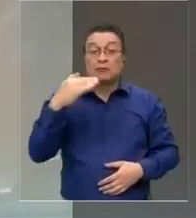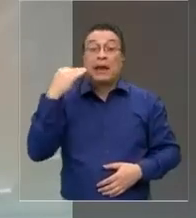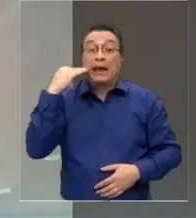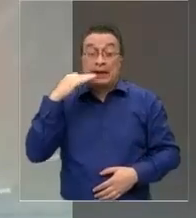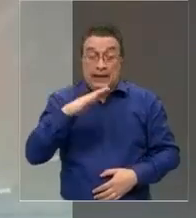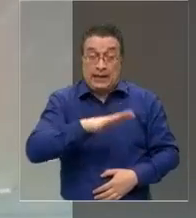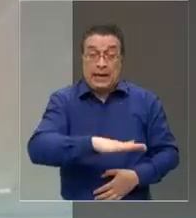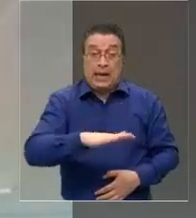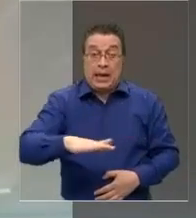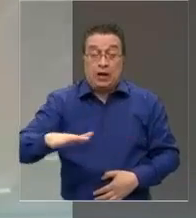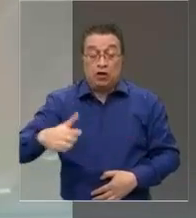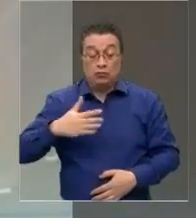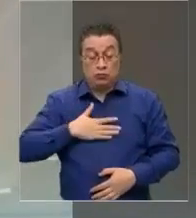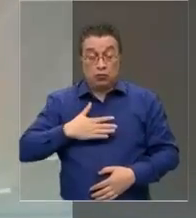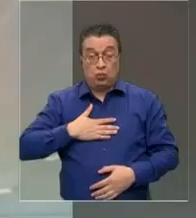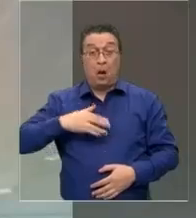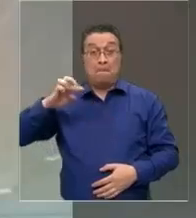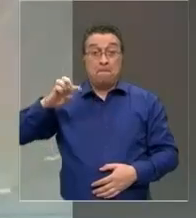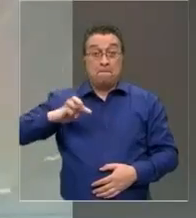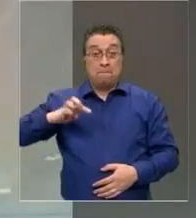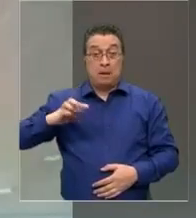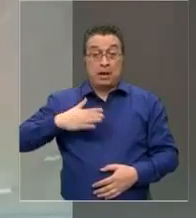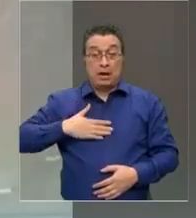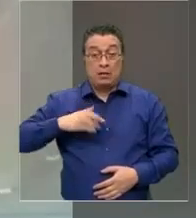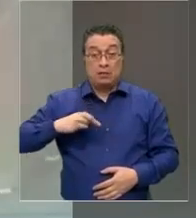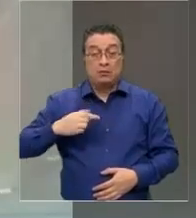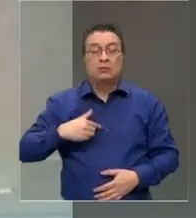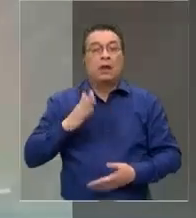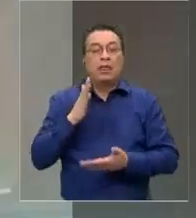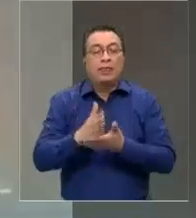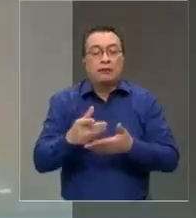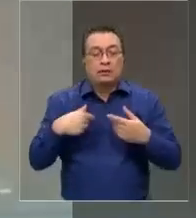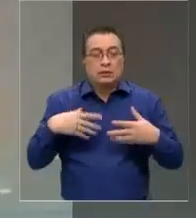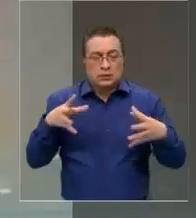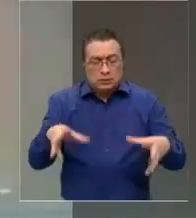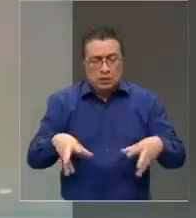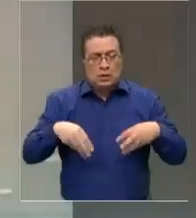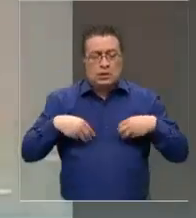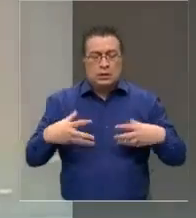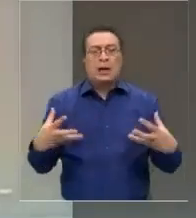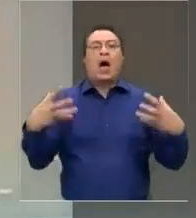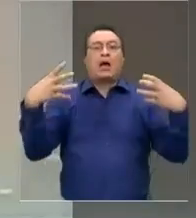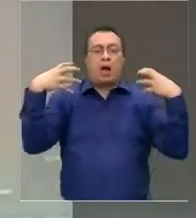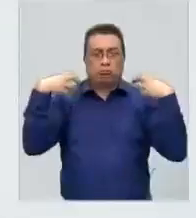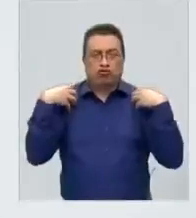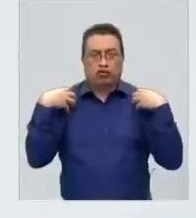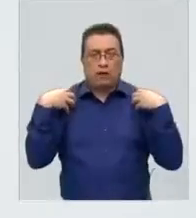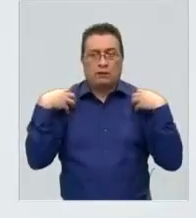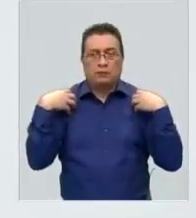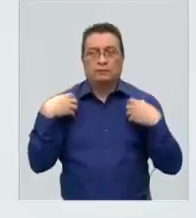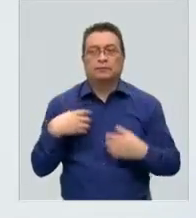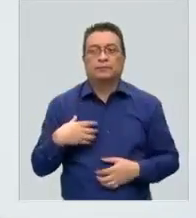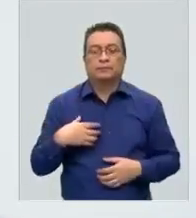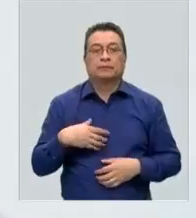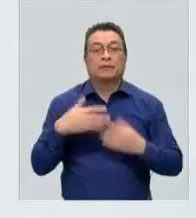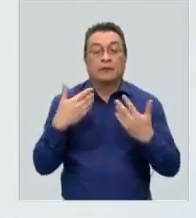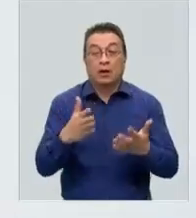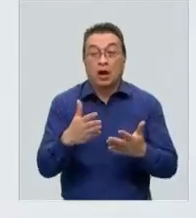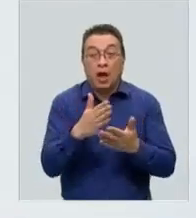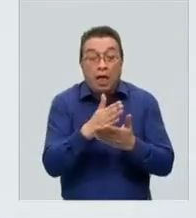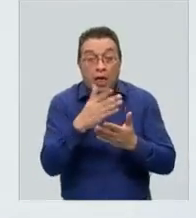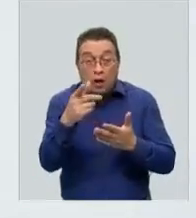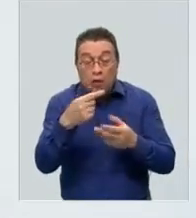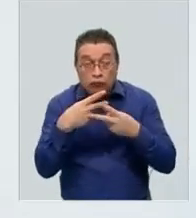Entonces, uno como papá, lo único que quiere es hacerse cargo, hacerse responsable. El post conmovió a